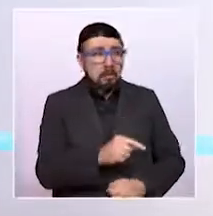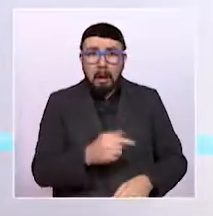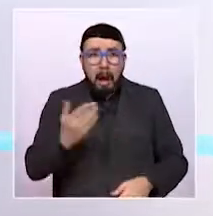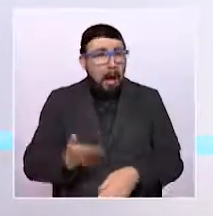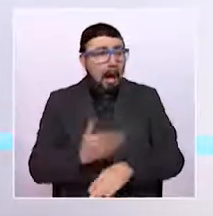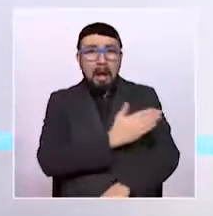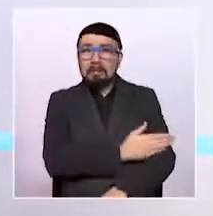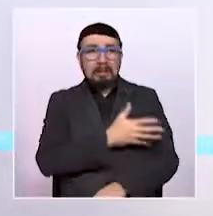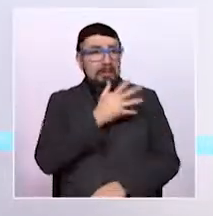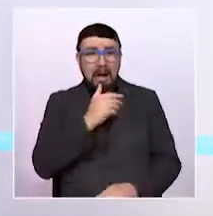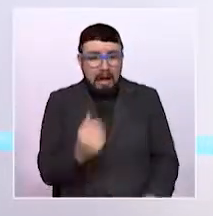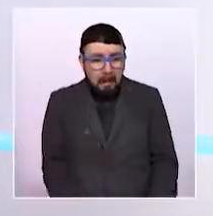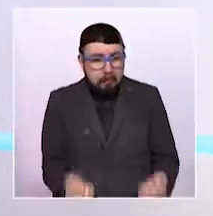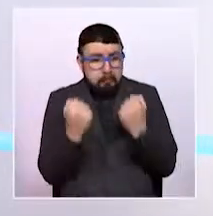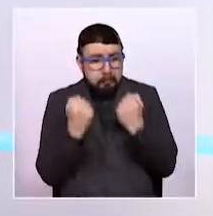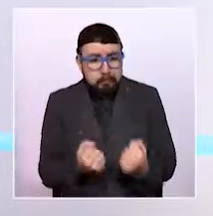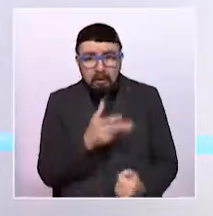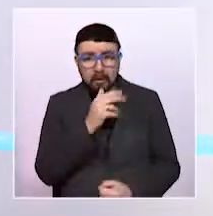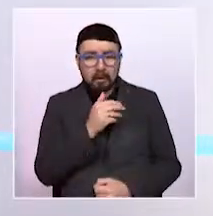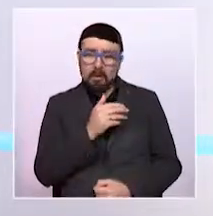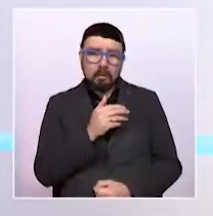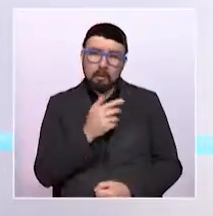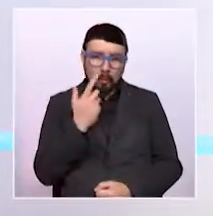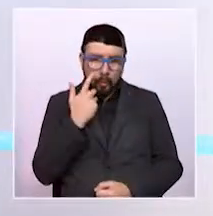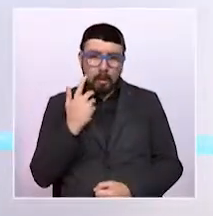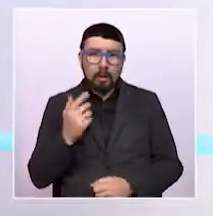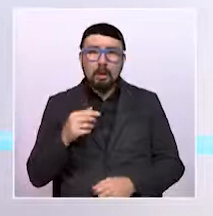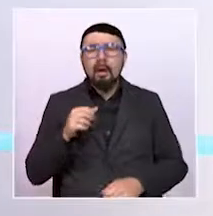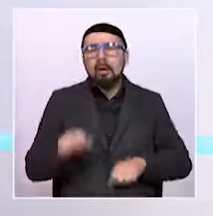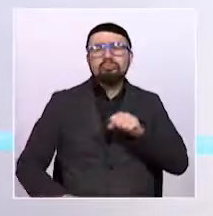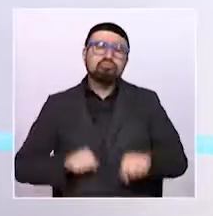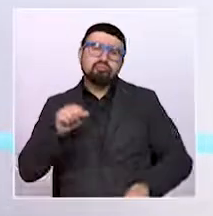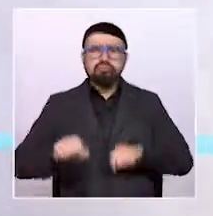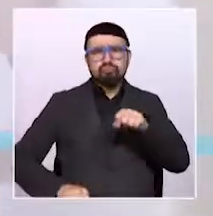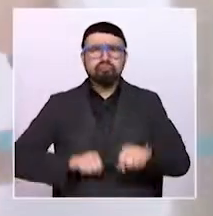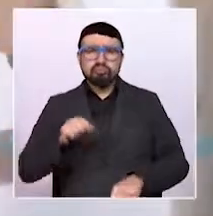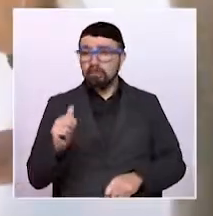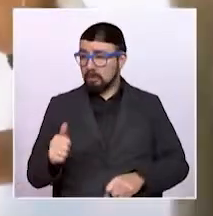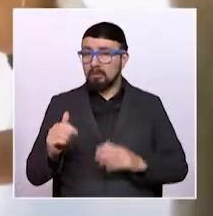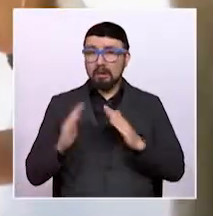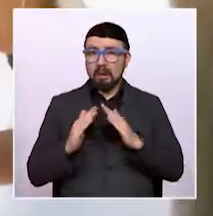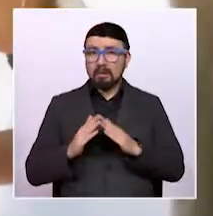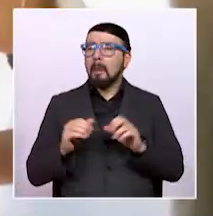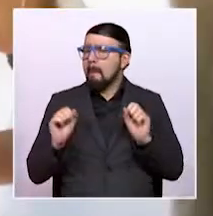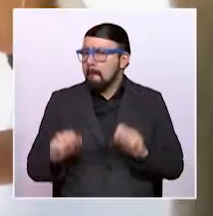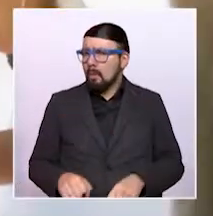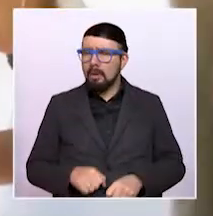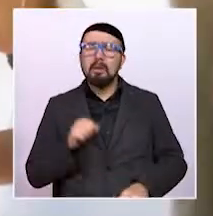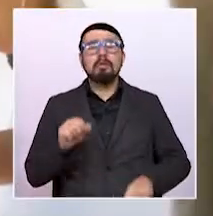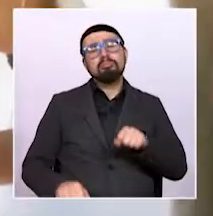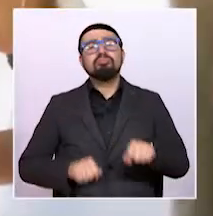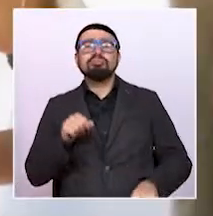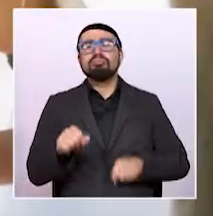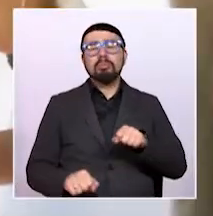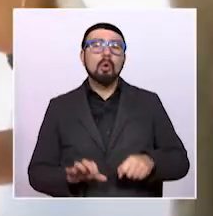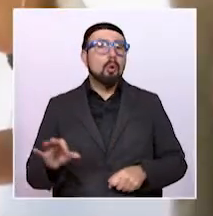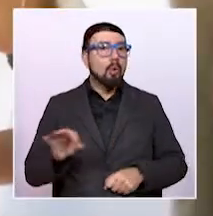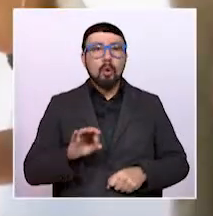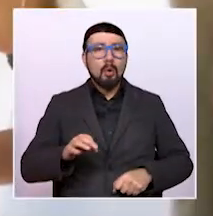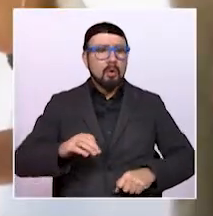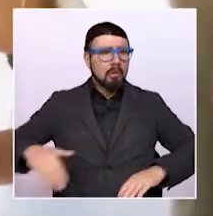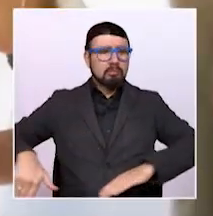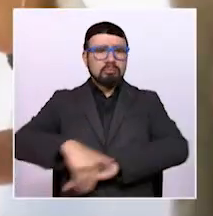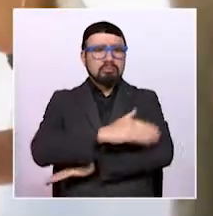elíptica lo puede realizar sin ningún problema bicicleta mientras sea en su casa o en terrenos que no sean de alto impacto